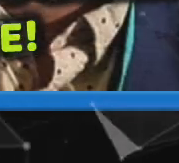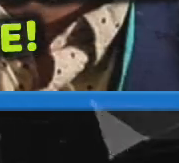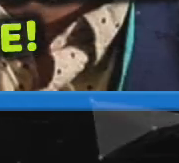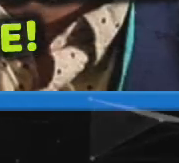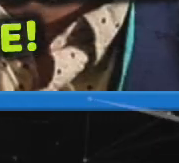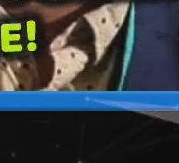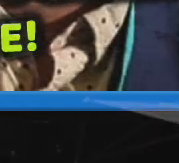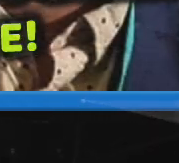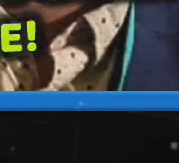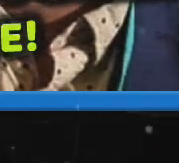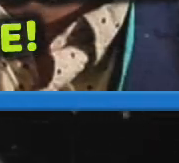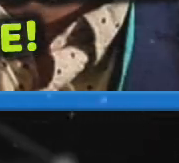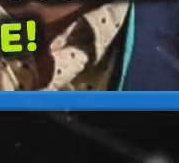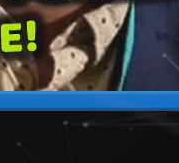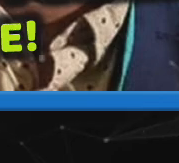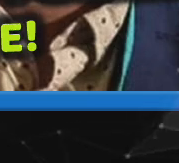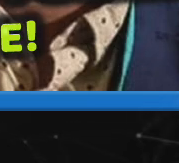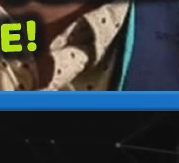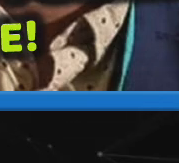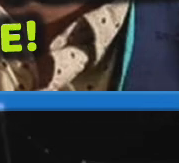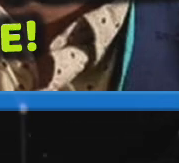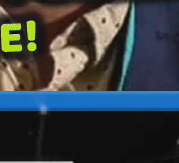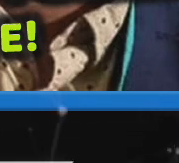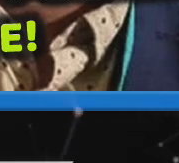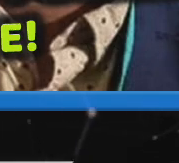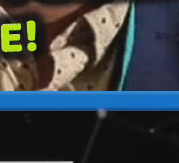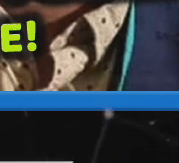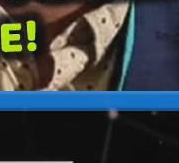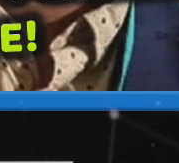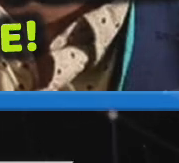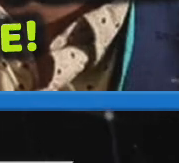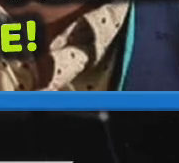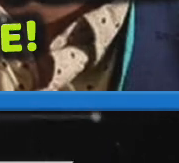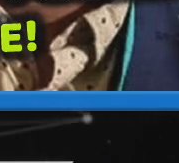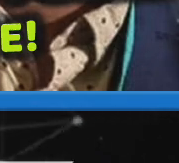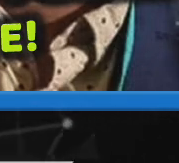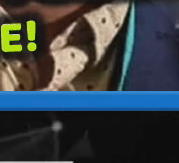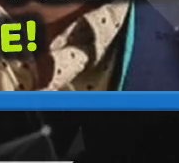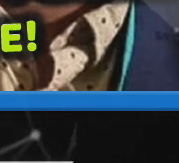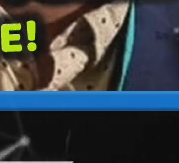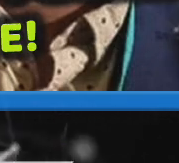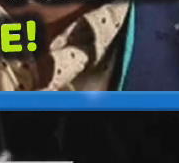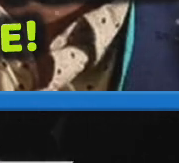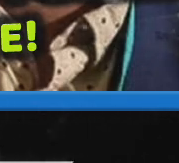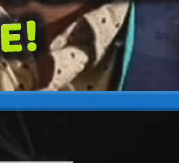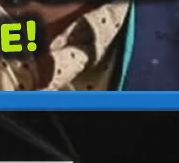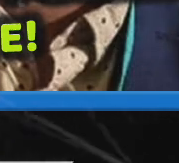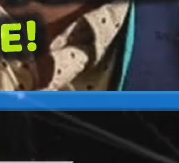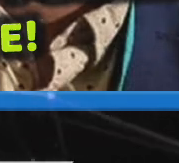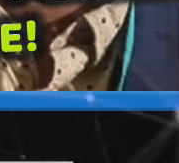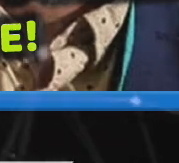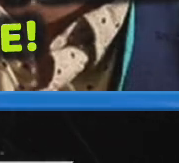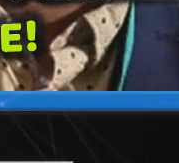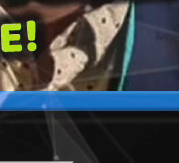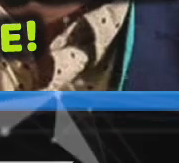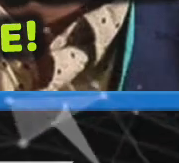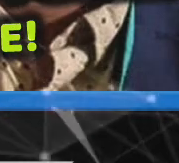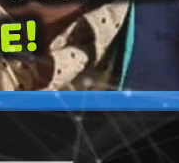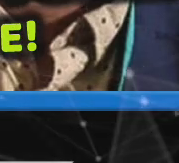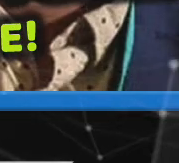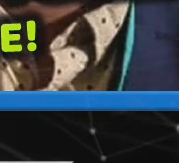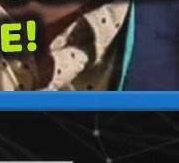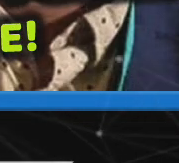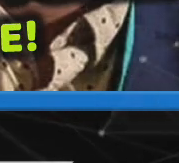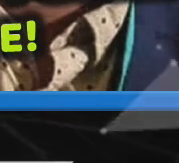ya estás informado no olvides darle like a este vídeo comparte y suscríbete a escucha diaria la conferencia del presidente andrés